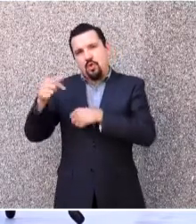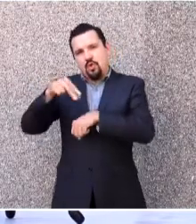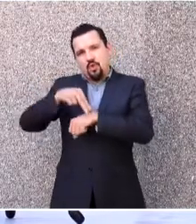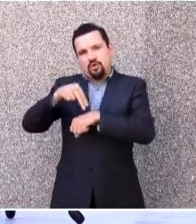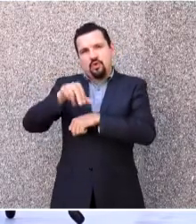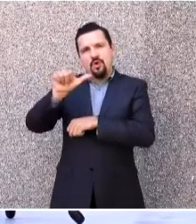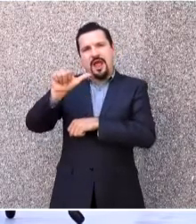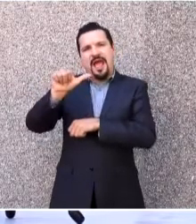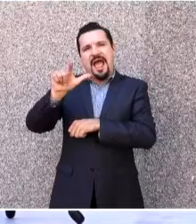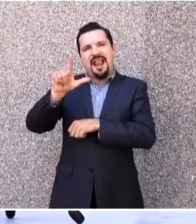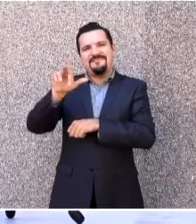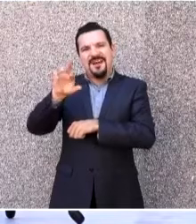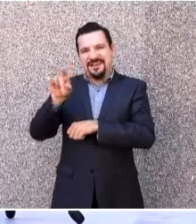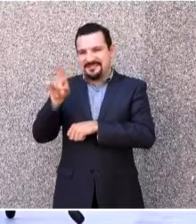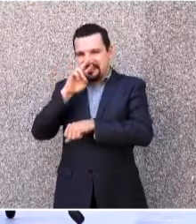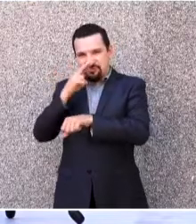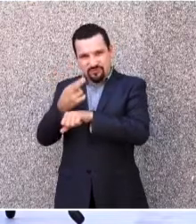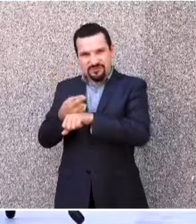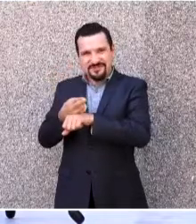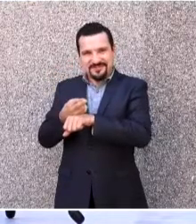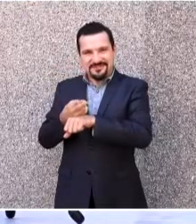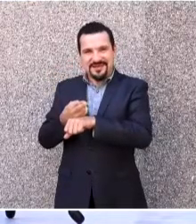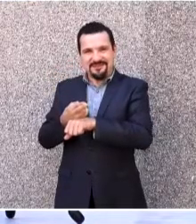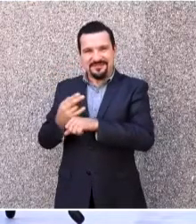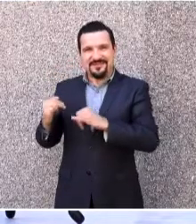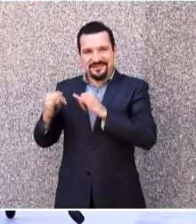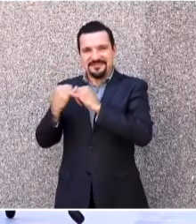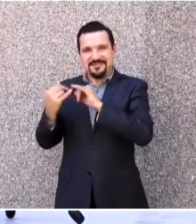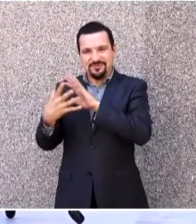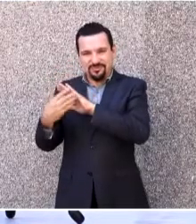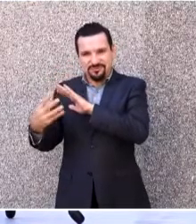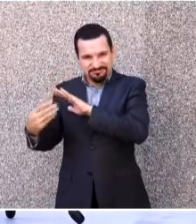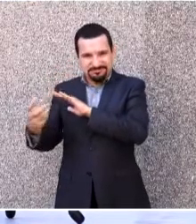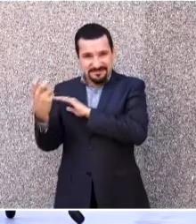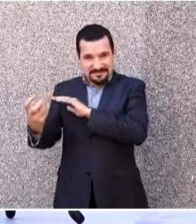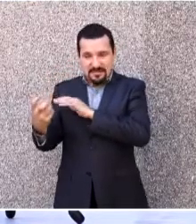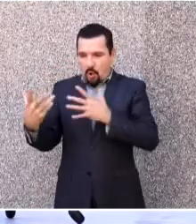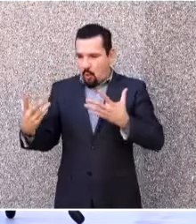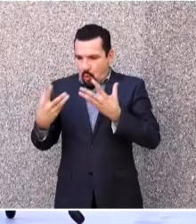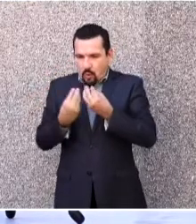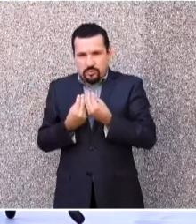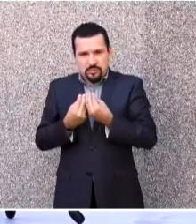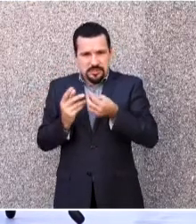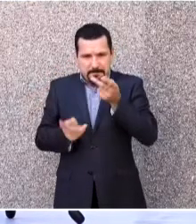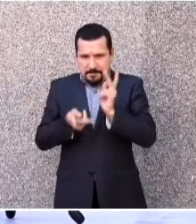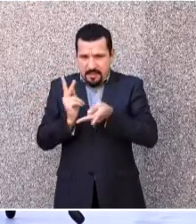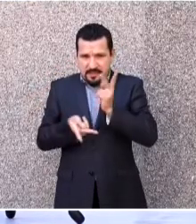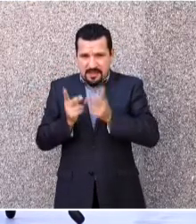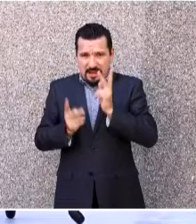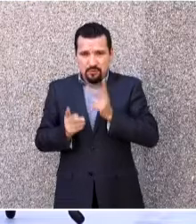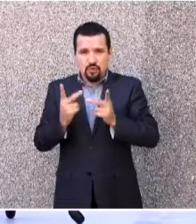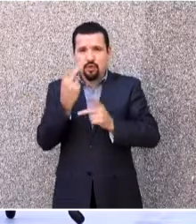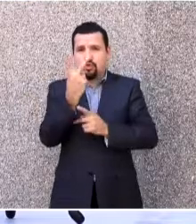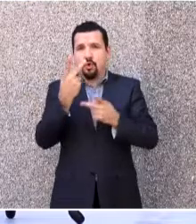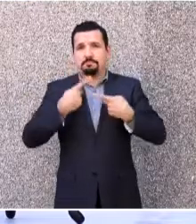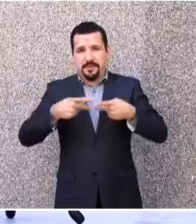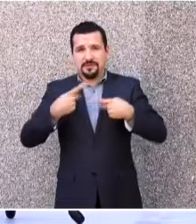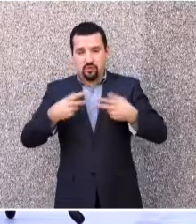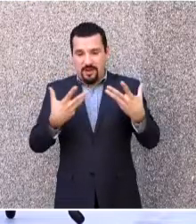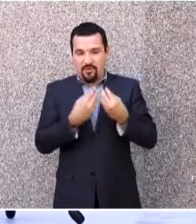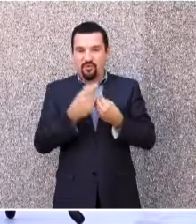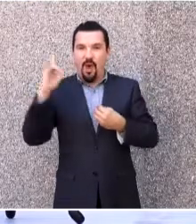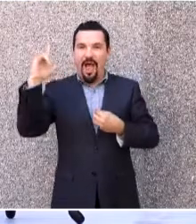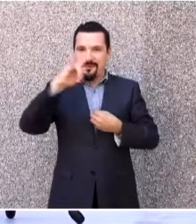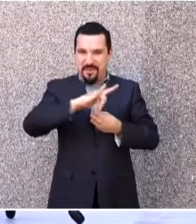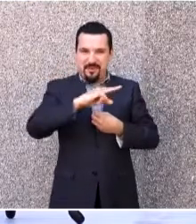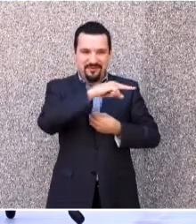Álvarez, tuve la oportunidad ya de hablar con dos contactos que venían en el